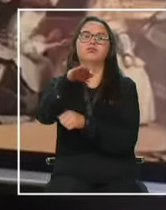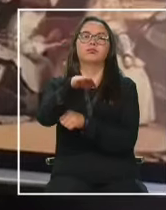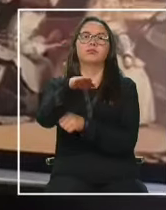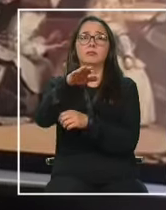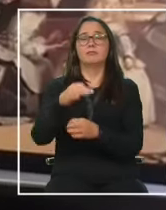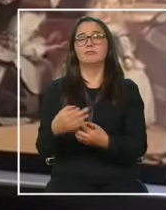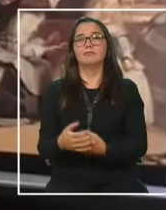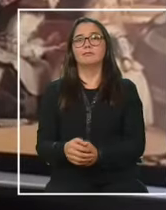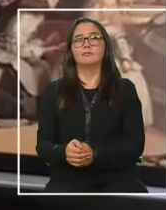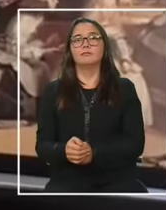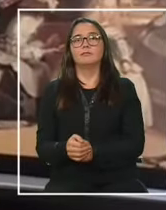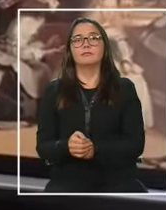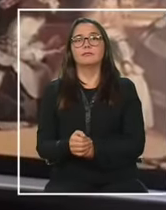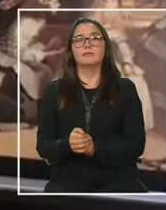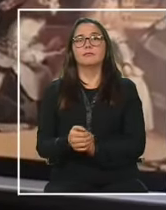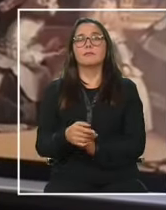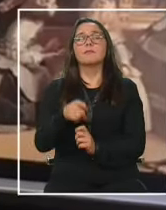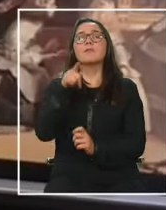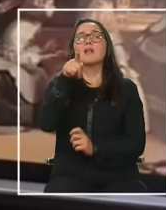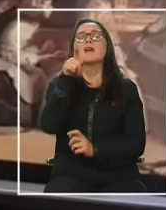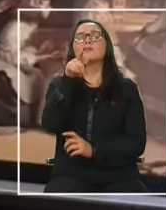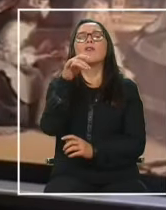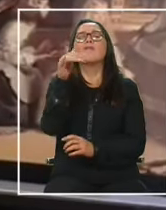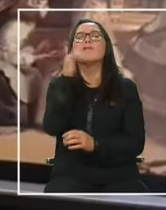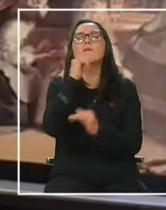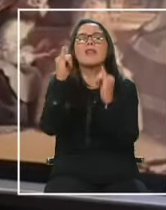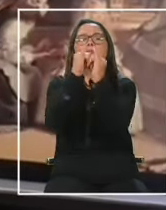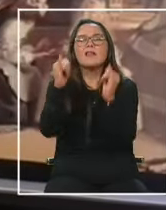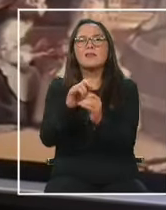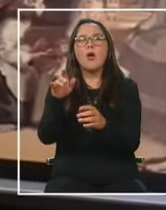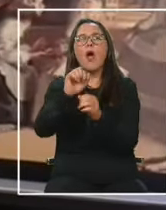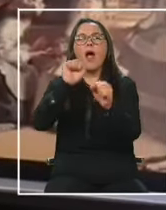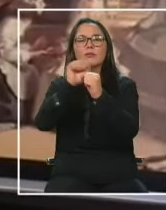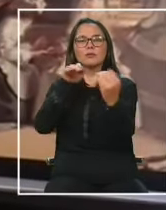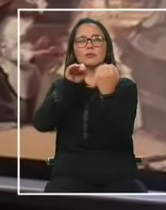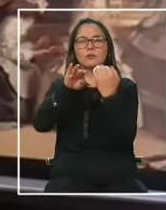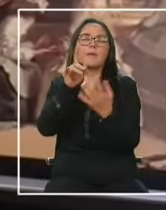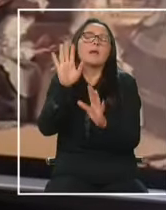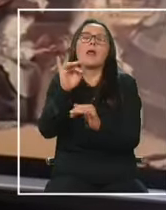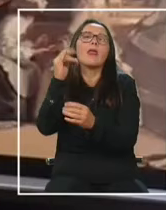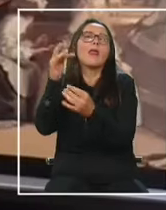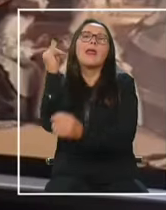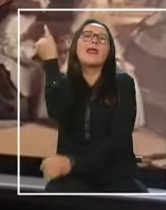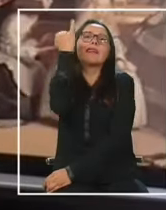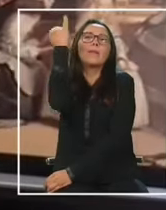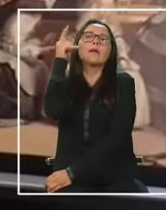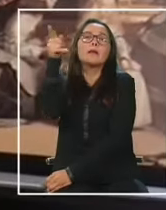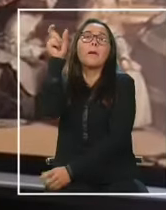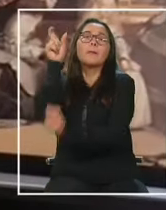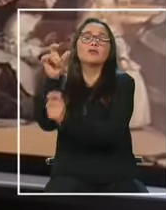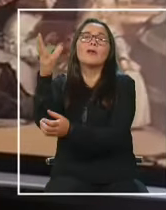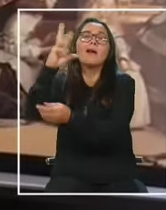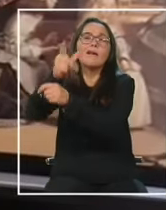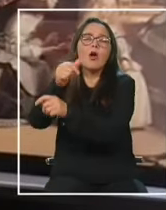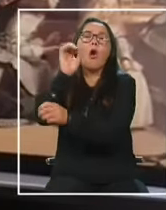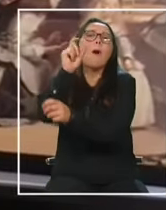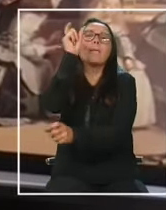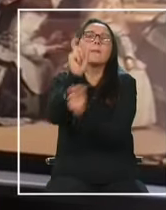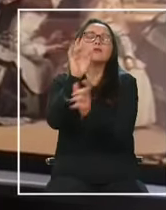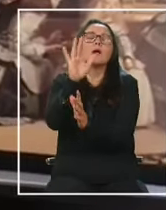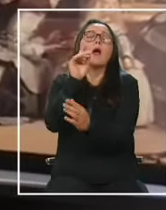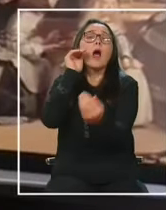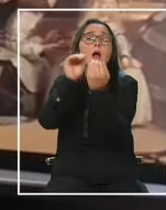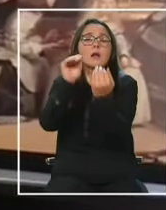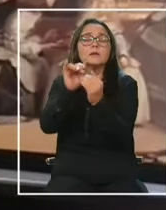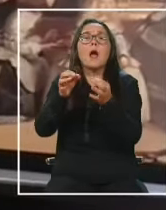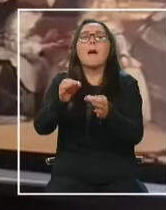literalmente Y eso tiene que ver con un mal diseño de las vías ind distintamente sea un delincuente o sea una persona de bien hay que tener carreteras